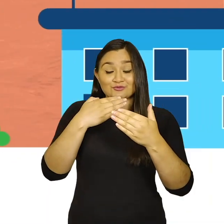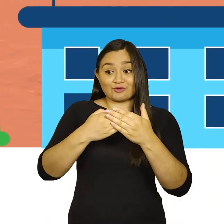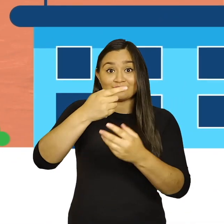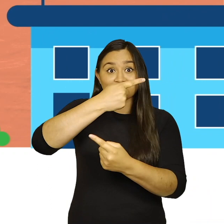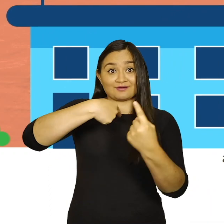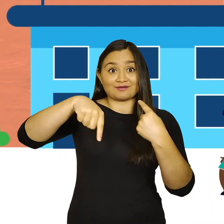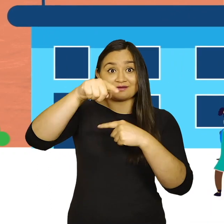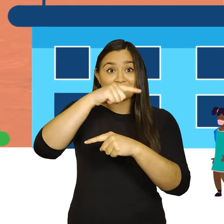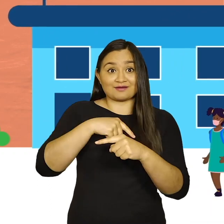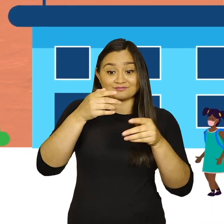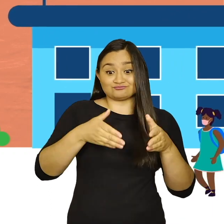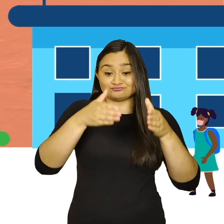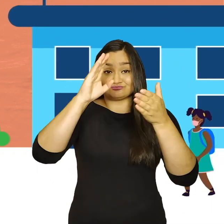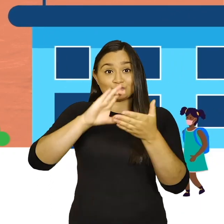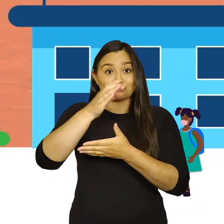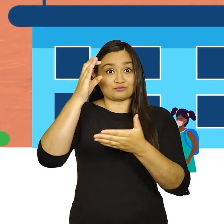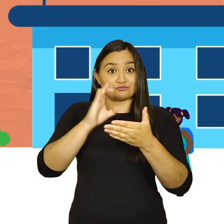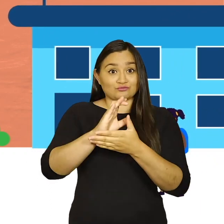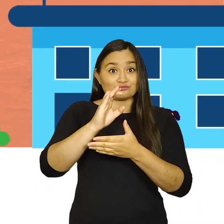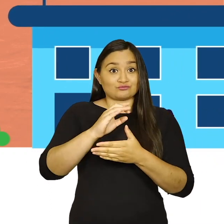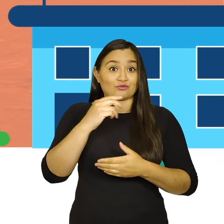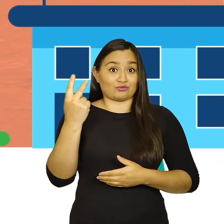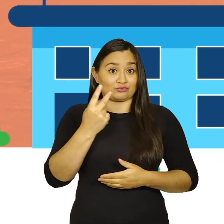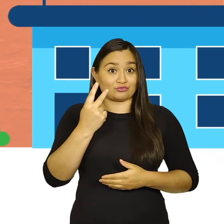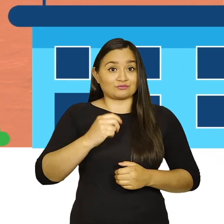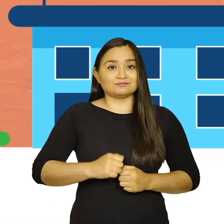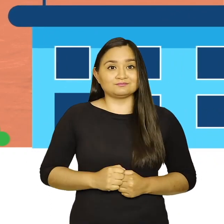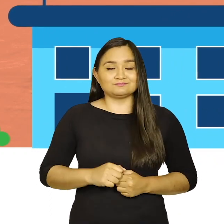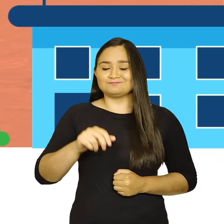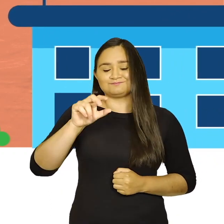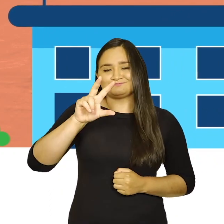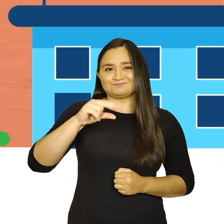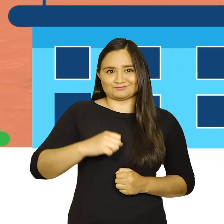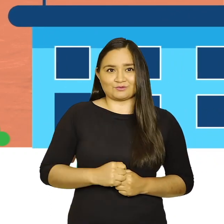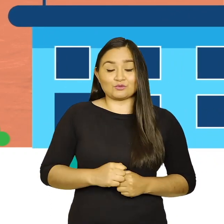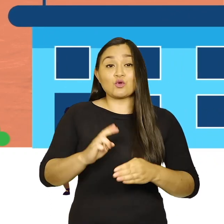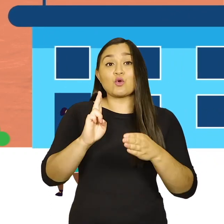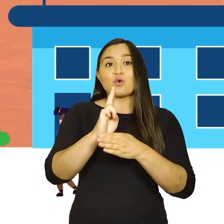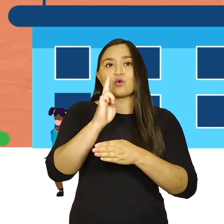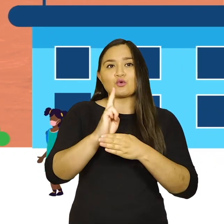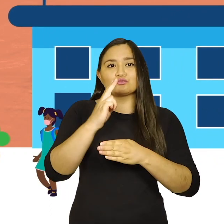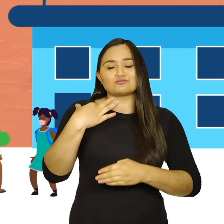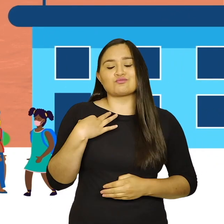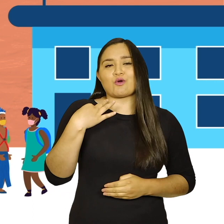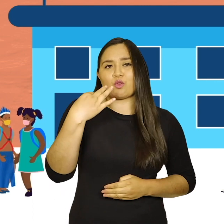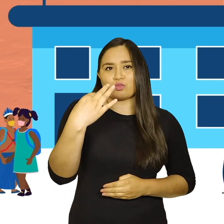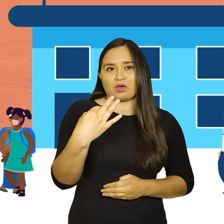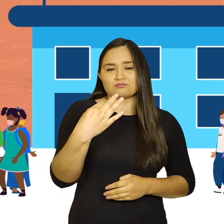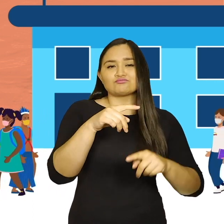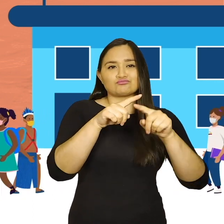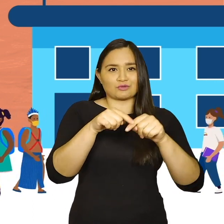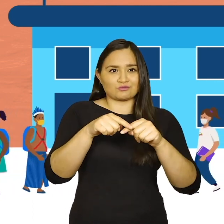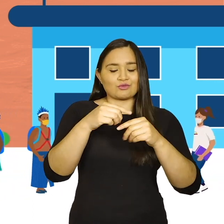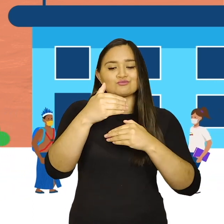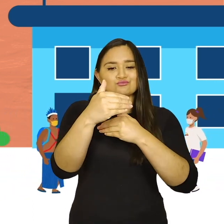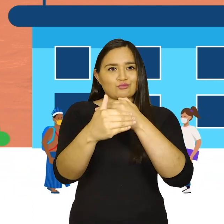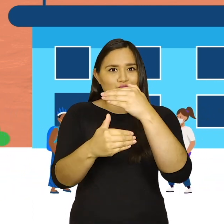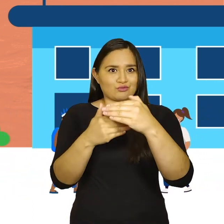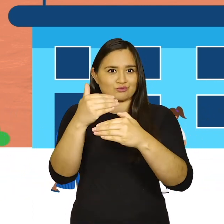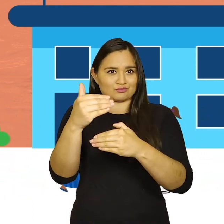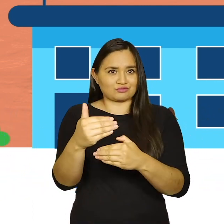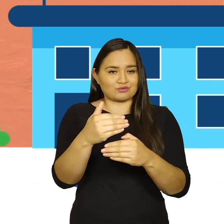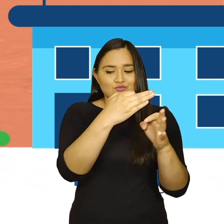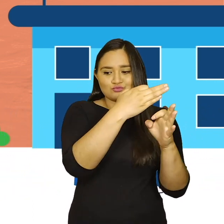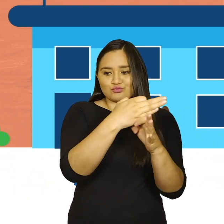¿Todos volverán a usar sus instalaciones educativas en la fase 2? No. El uso es voluntario,